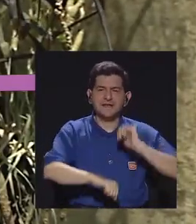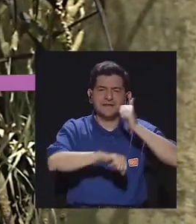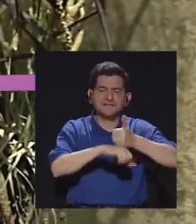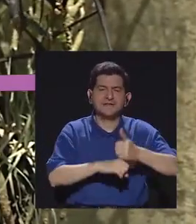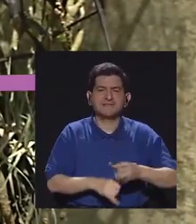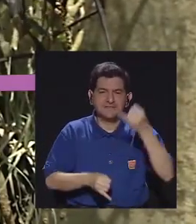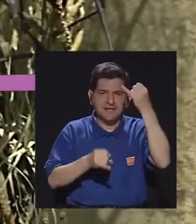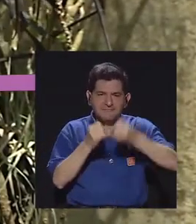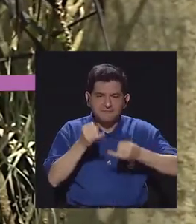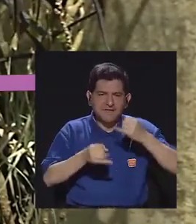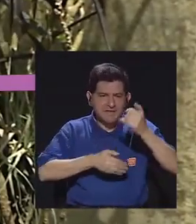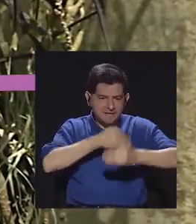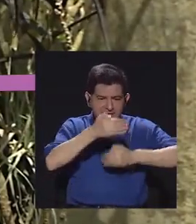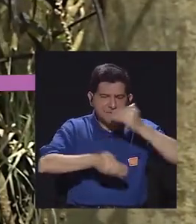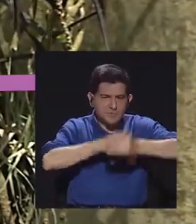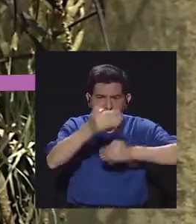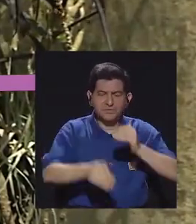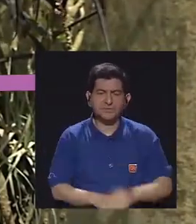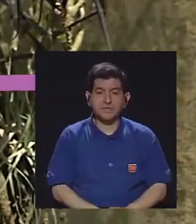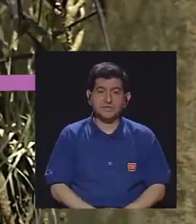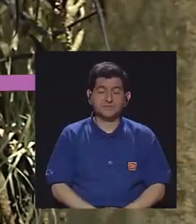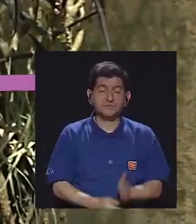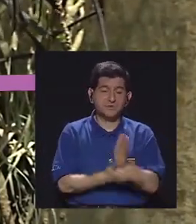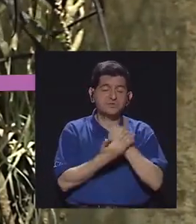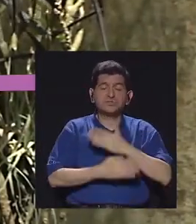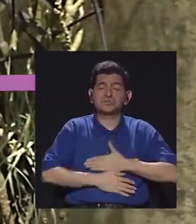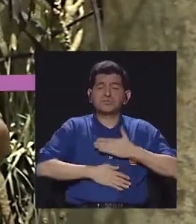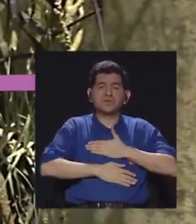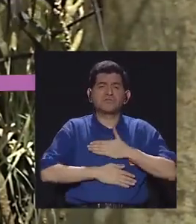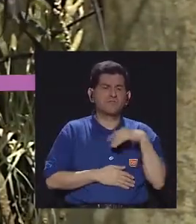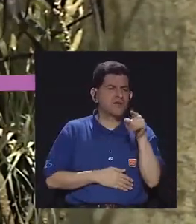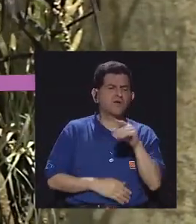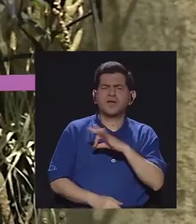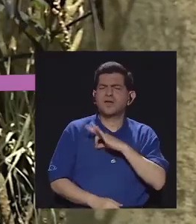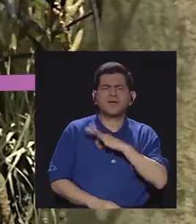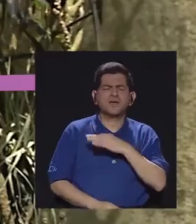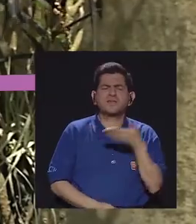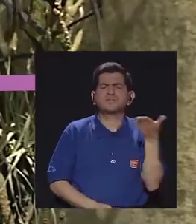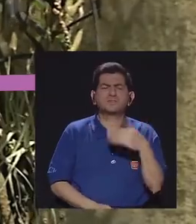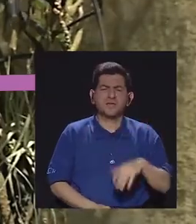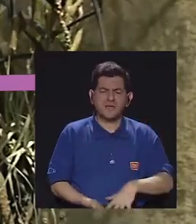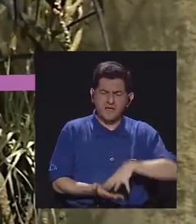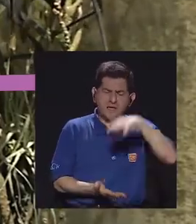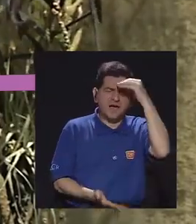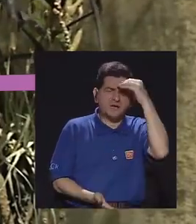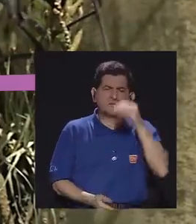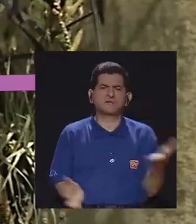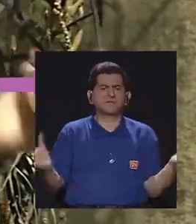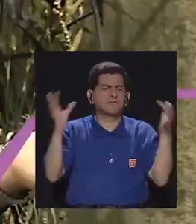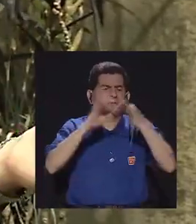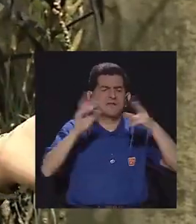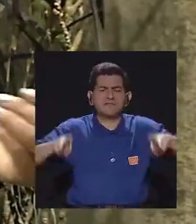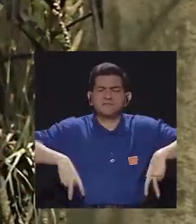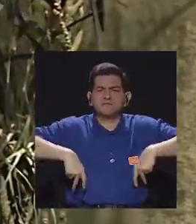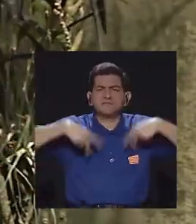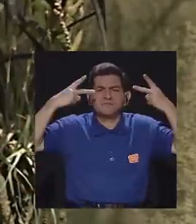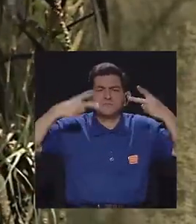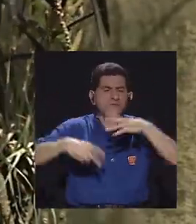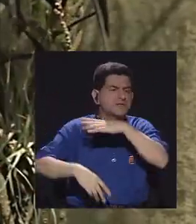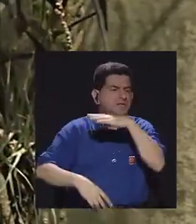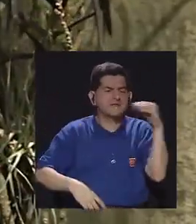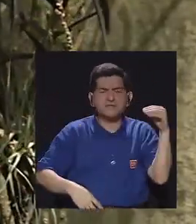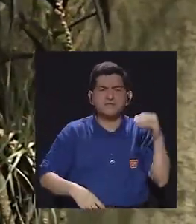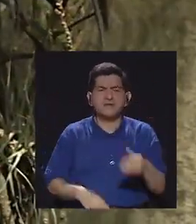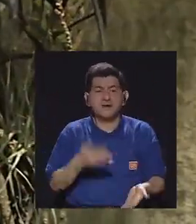cierre de un proceso. Si hicimos algo lúdico, bueno, ¿qué fue lo que sacaron de ahí? ¿Qué aprendieron? ¿Cómo se relaciona eso con la vida? ¿Cómo